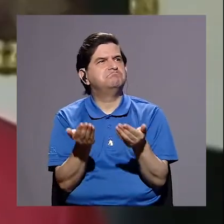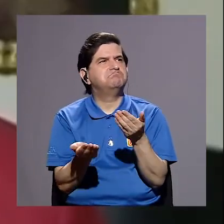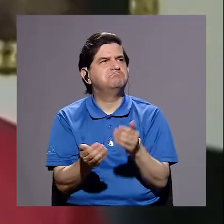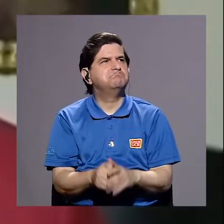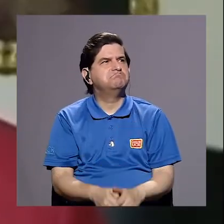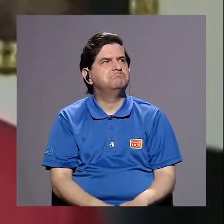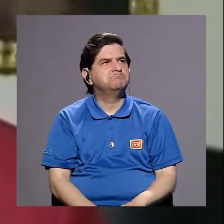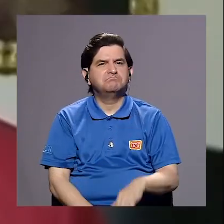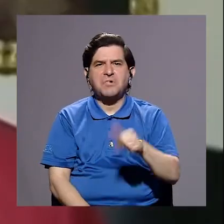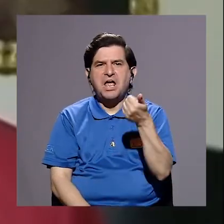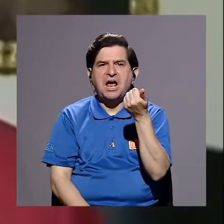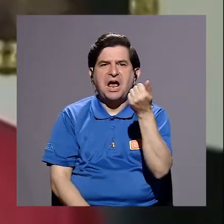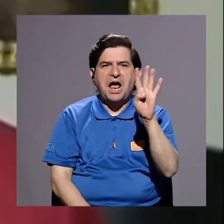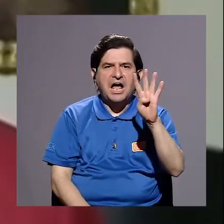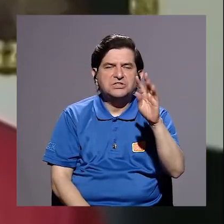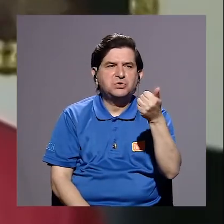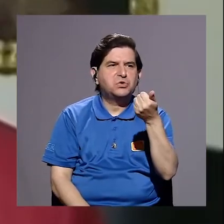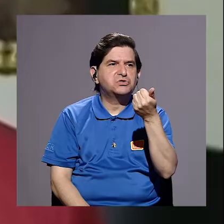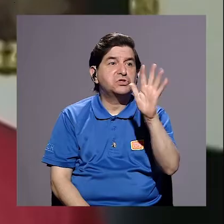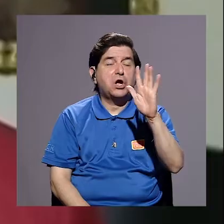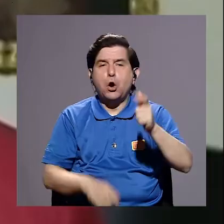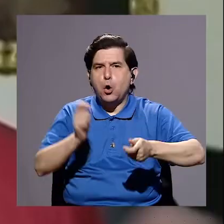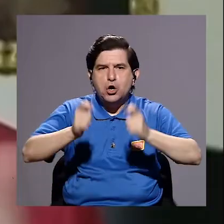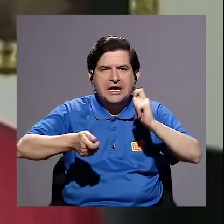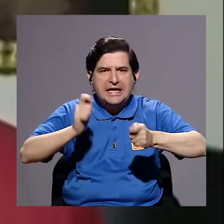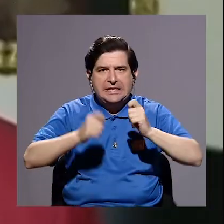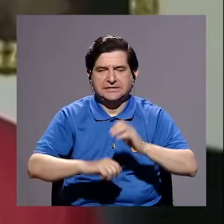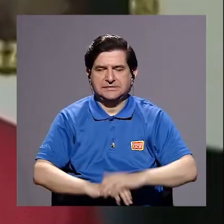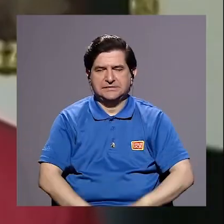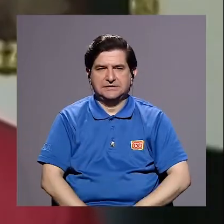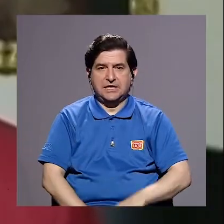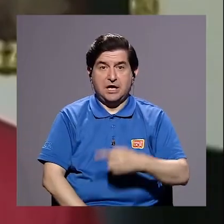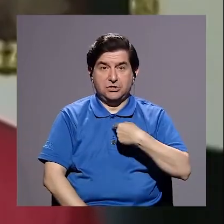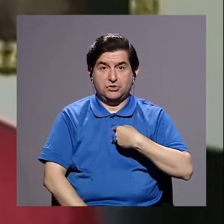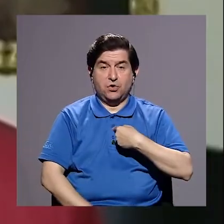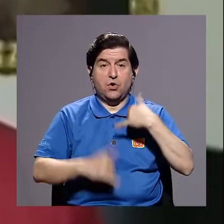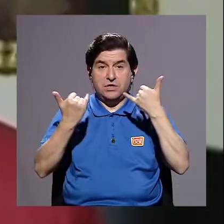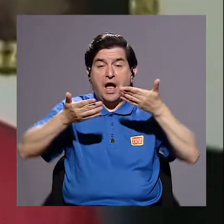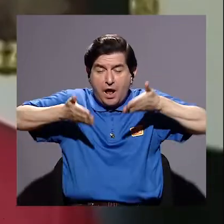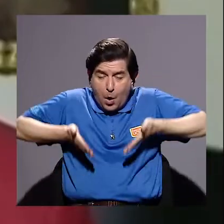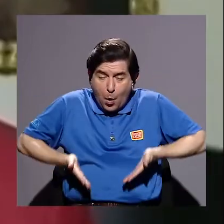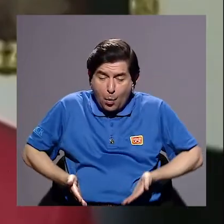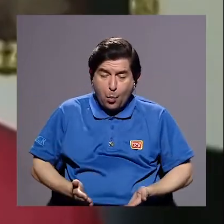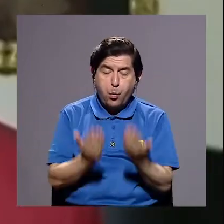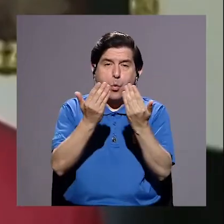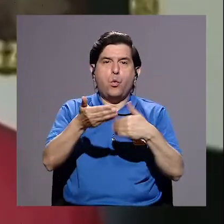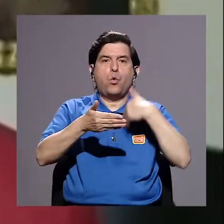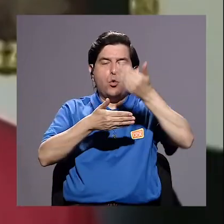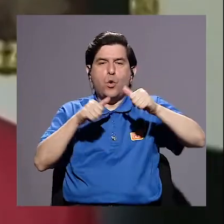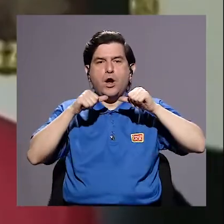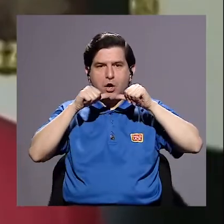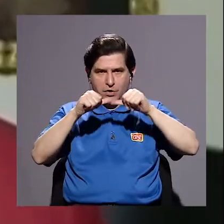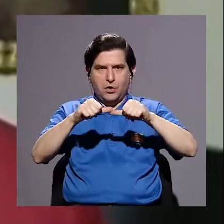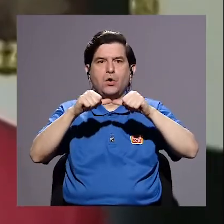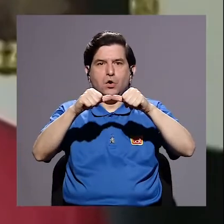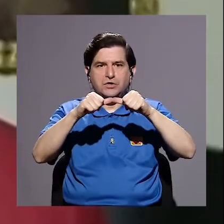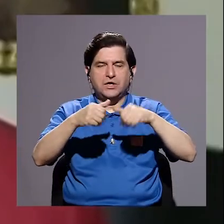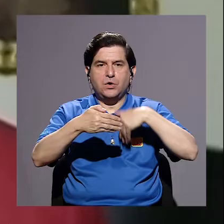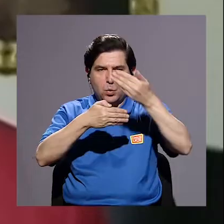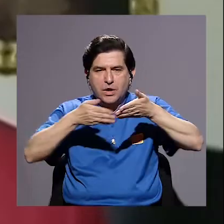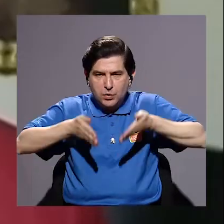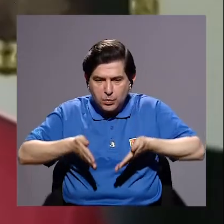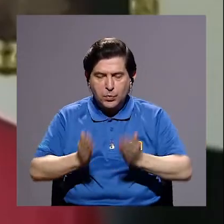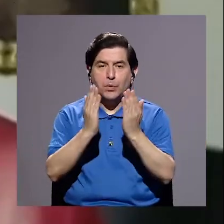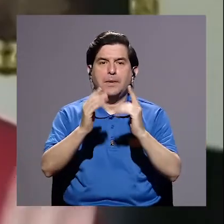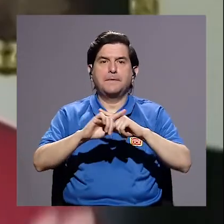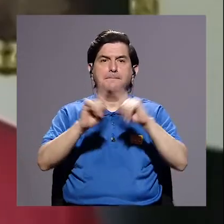debe haber sido como el 14 o 15 de septiembre, tuve mi hija y después volví después del